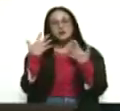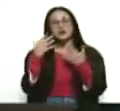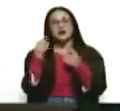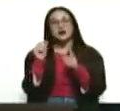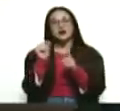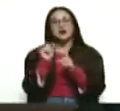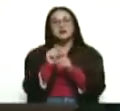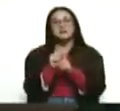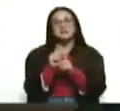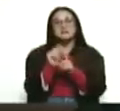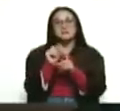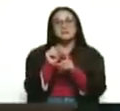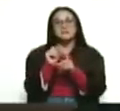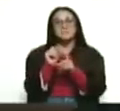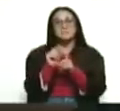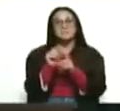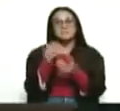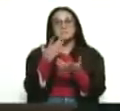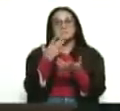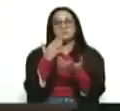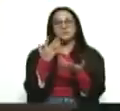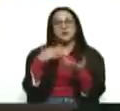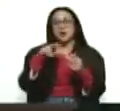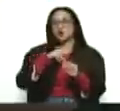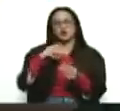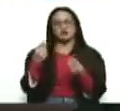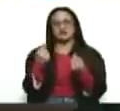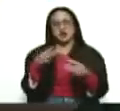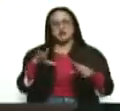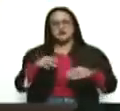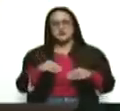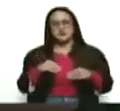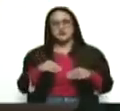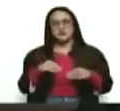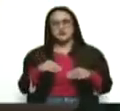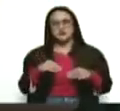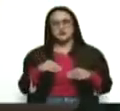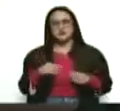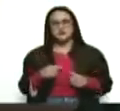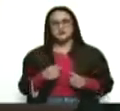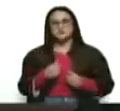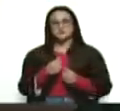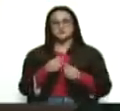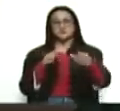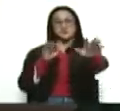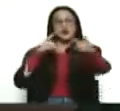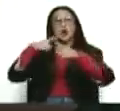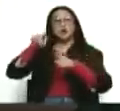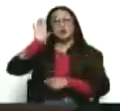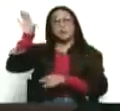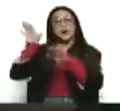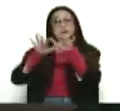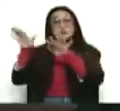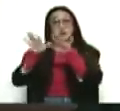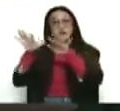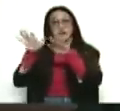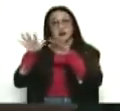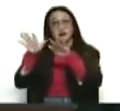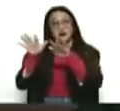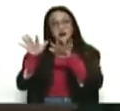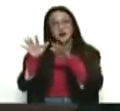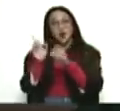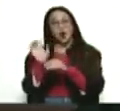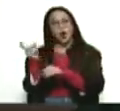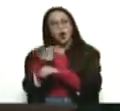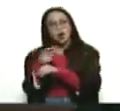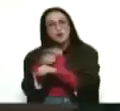al que nos menea. Venezuela jamás va a aceptar, jamás, que una potencia extranjera o un país extranjero o un